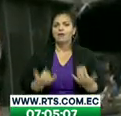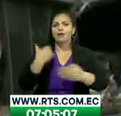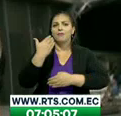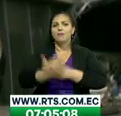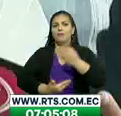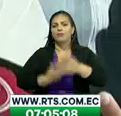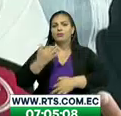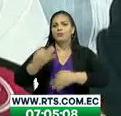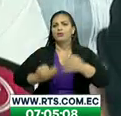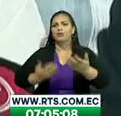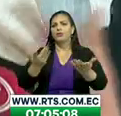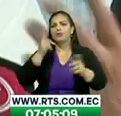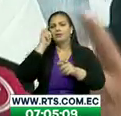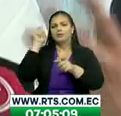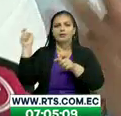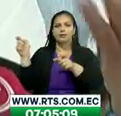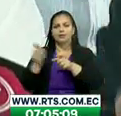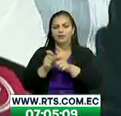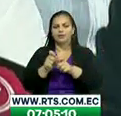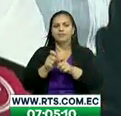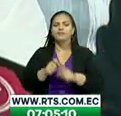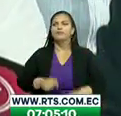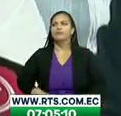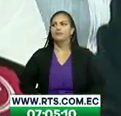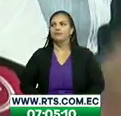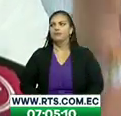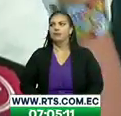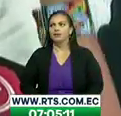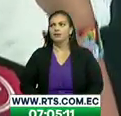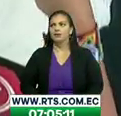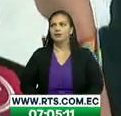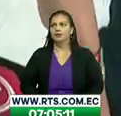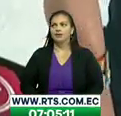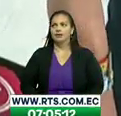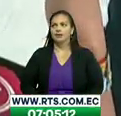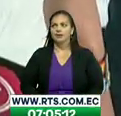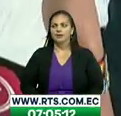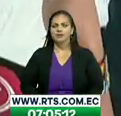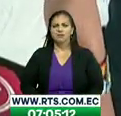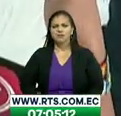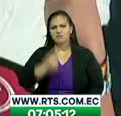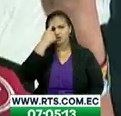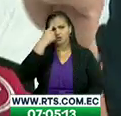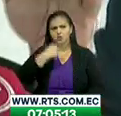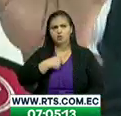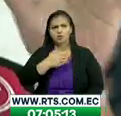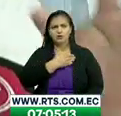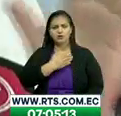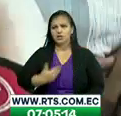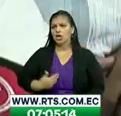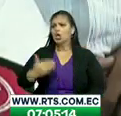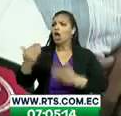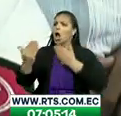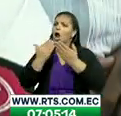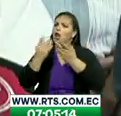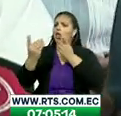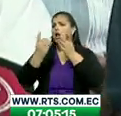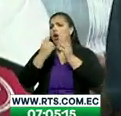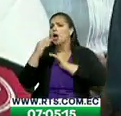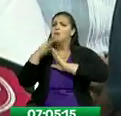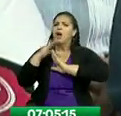fiscalía no podemos estar en la mesa mientras nos están persiguiendo no y es por eso es que hemos pedido